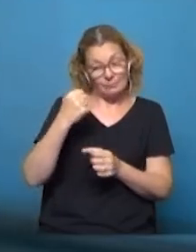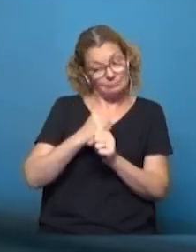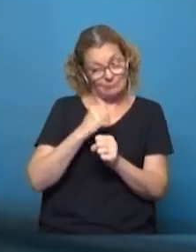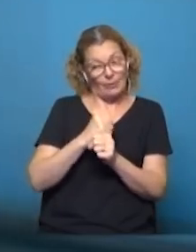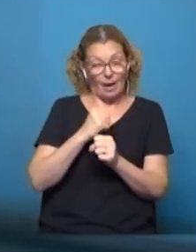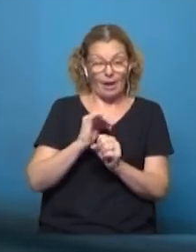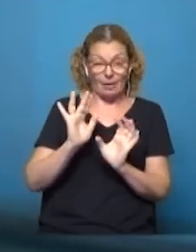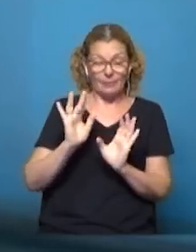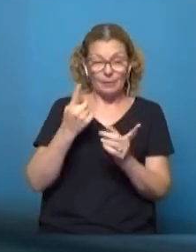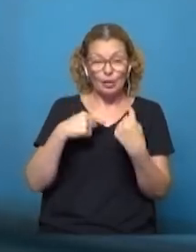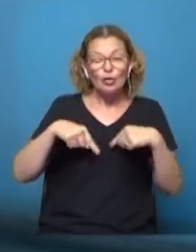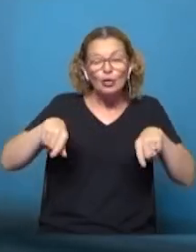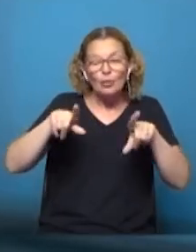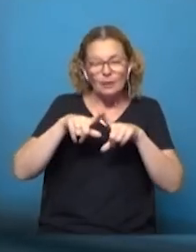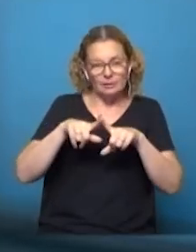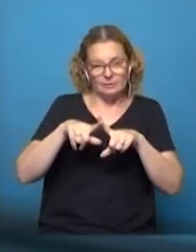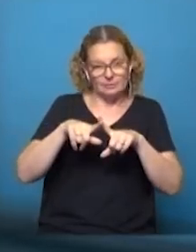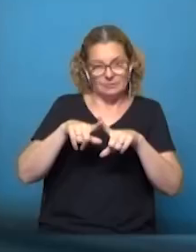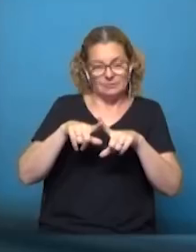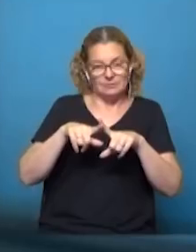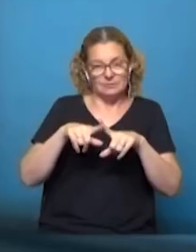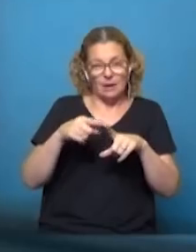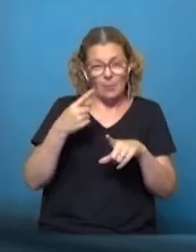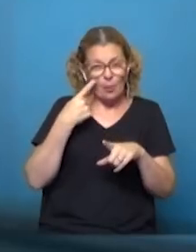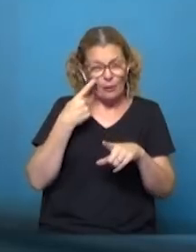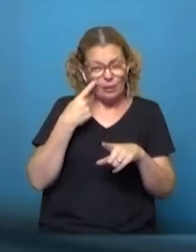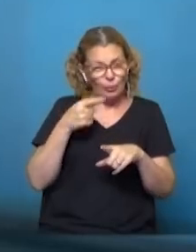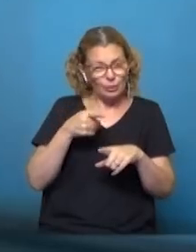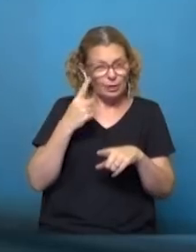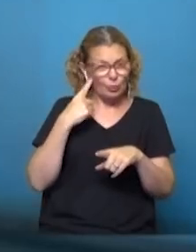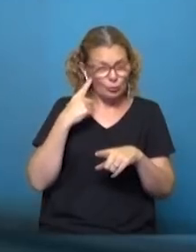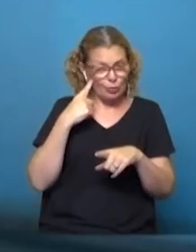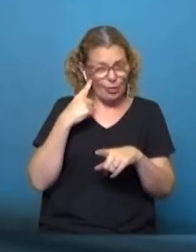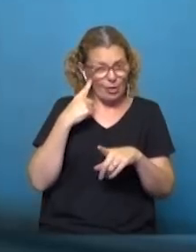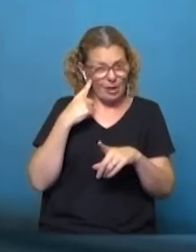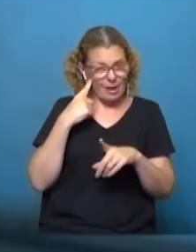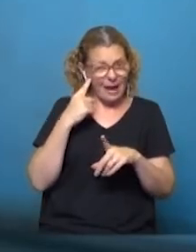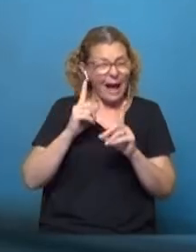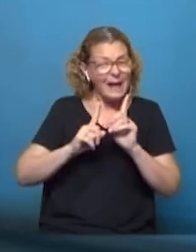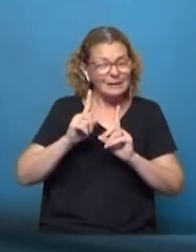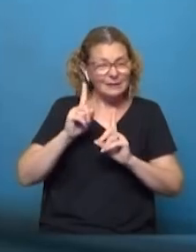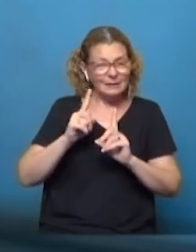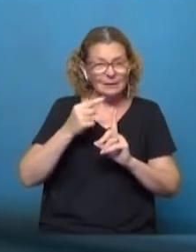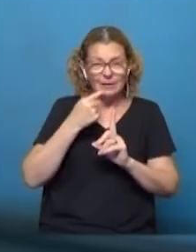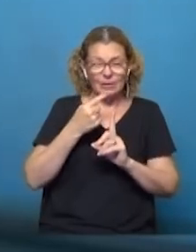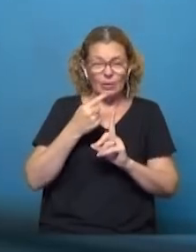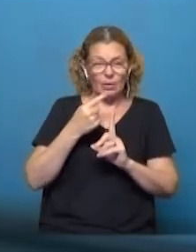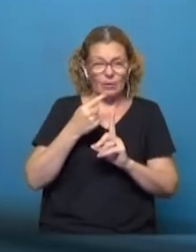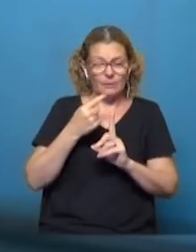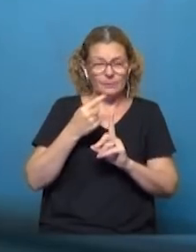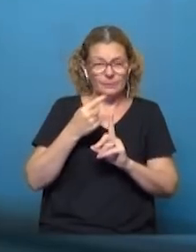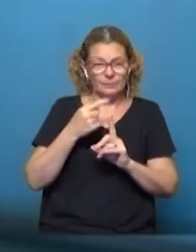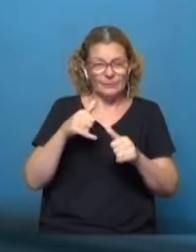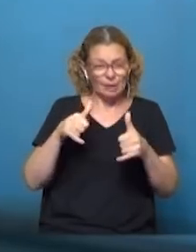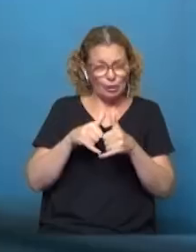pero todo lo demás está usted escuchó alguna alguien que en su vehemencia dijera que